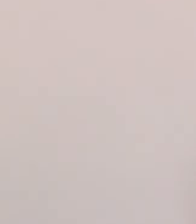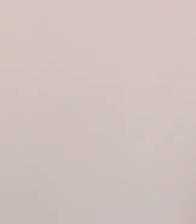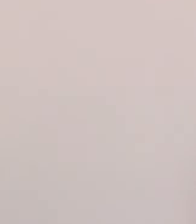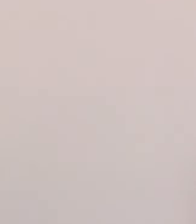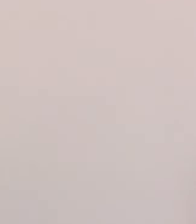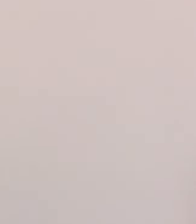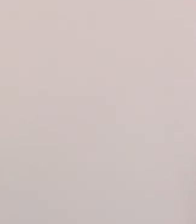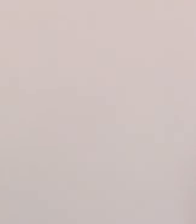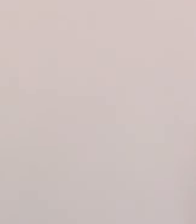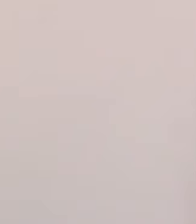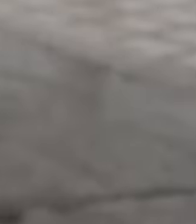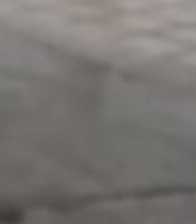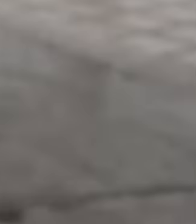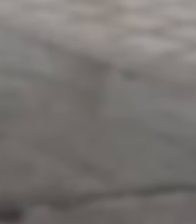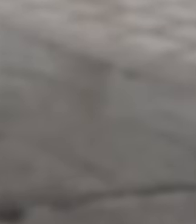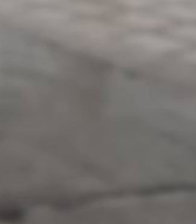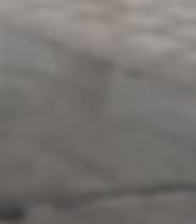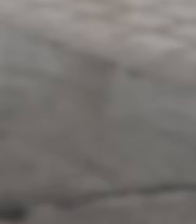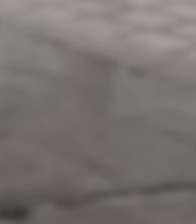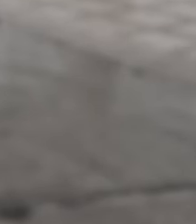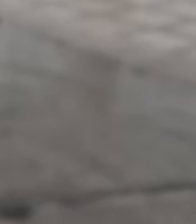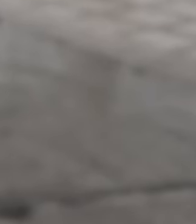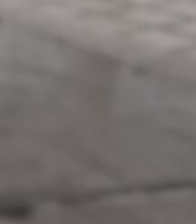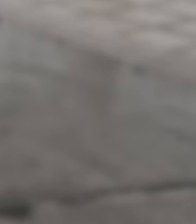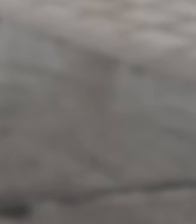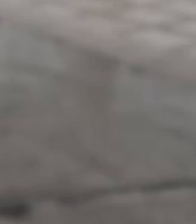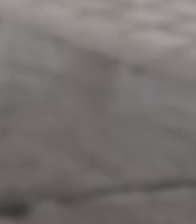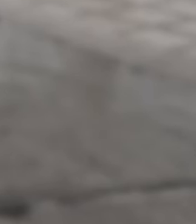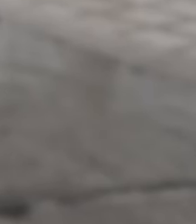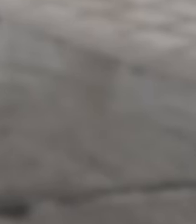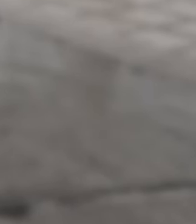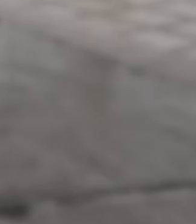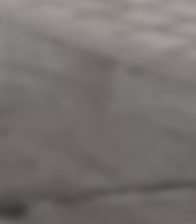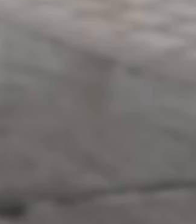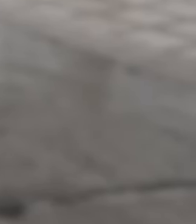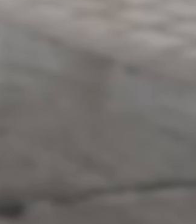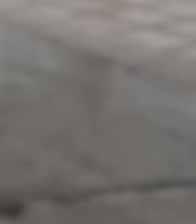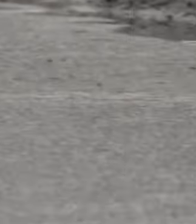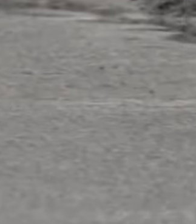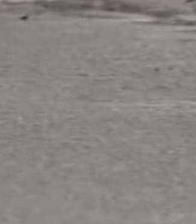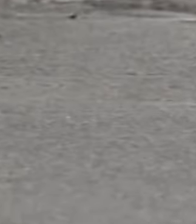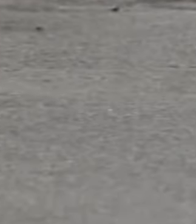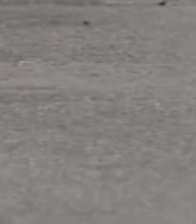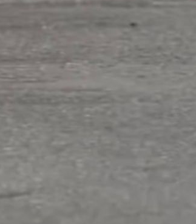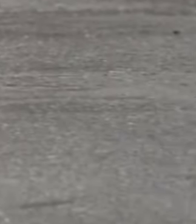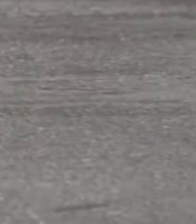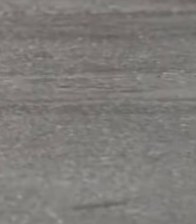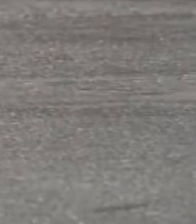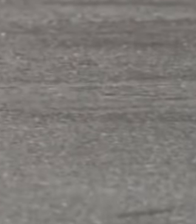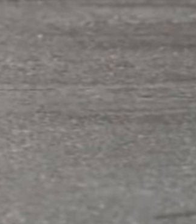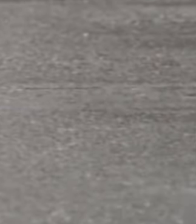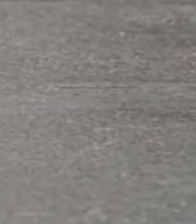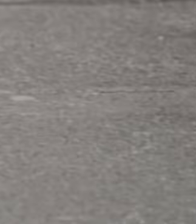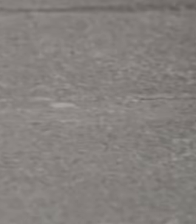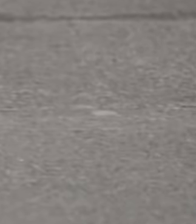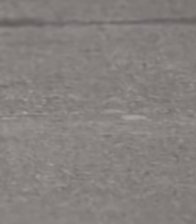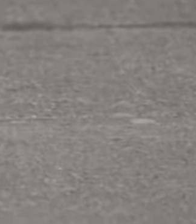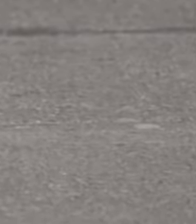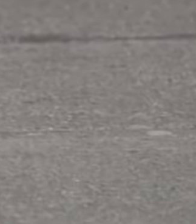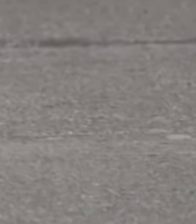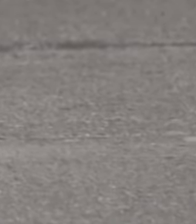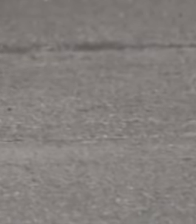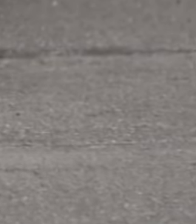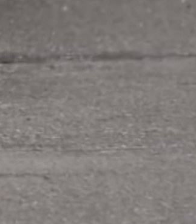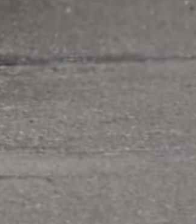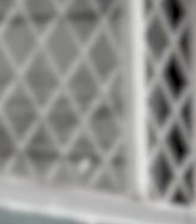de familia, la fiscalía, y nosotras acogemos a esas mujeres. Vivir en un entorno violento ha obligado a cientos de mujeres en amenaza de feminicidio